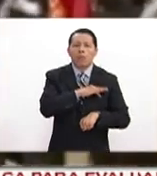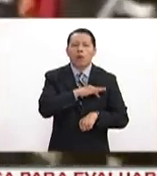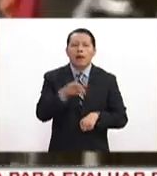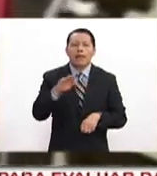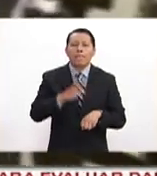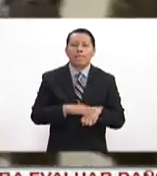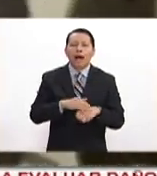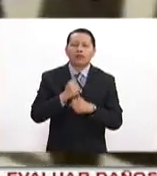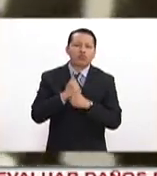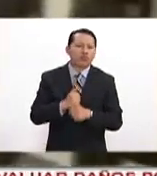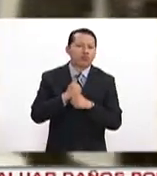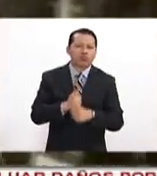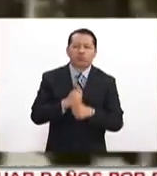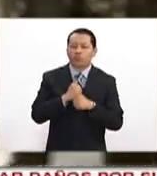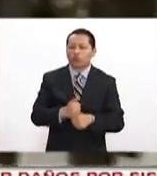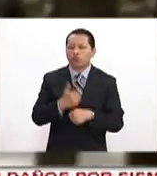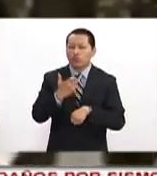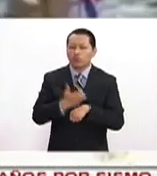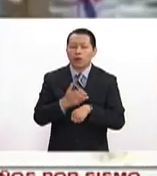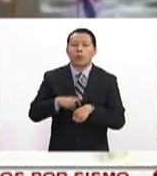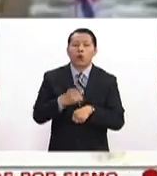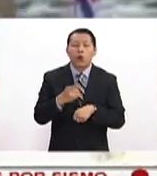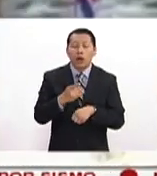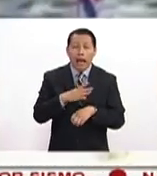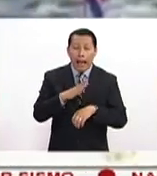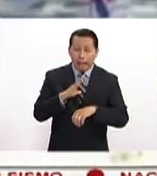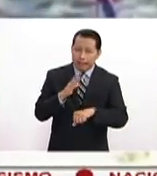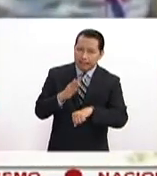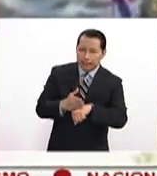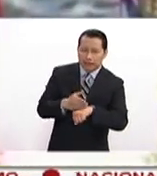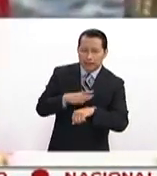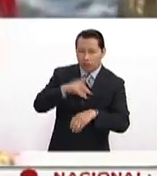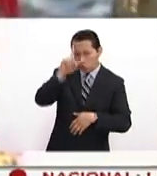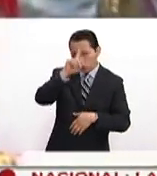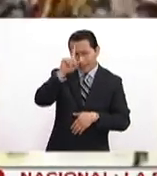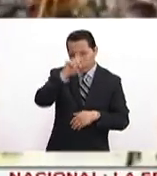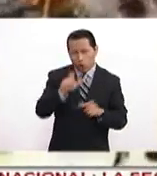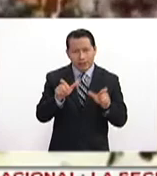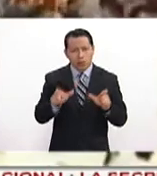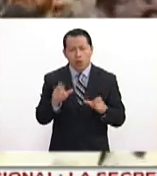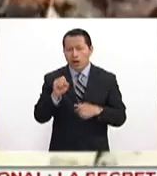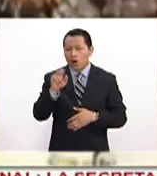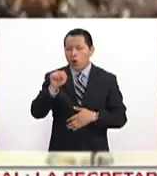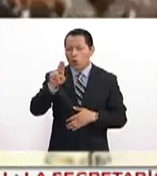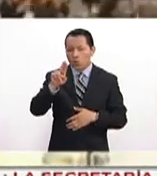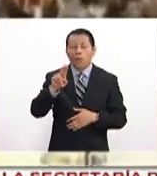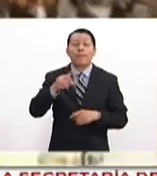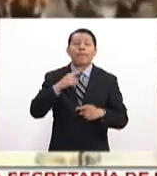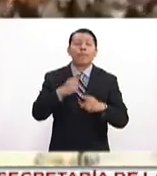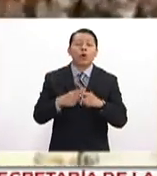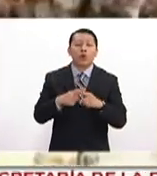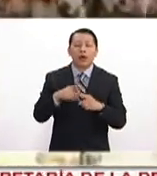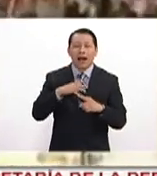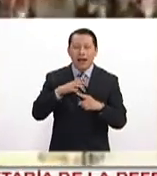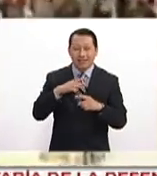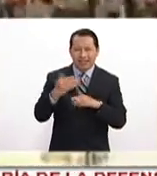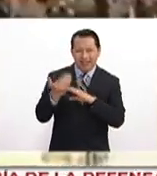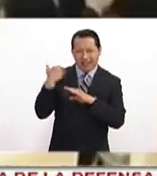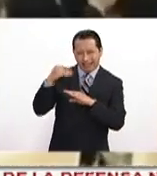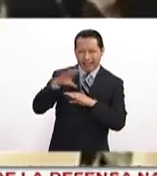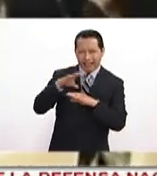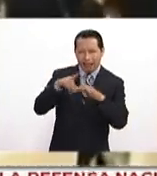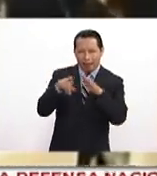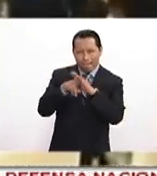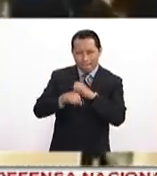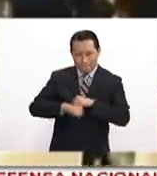dolor y sufrimiento a la Unión Americana por impulsar nuevas sanciones en el Consejo de Seguridad de Naciones Unidas a raíz del 6º ensayo nuclear del país